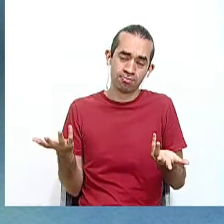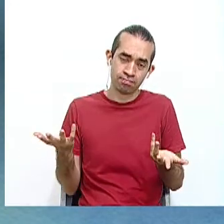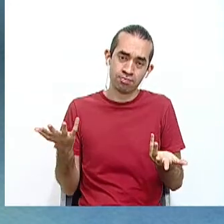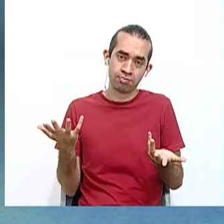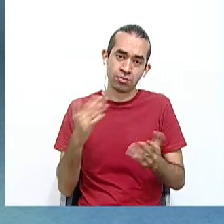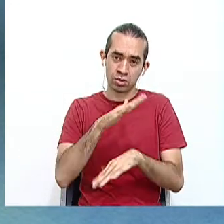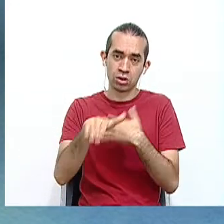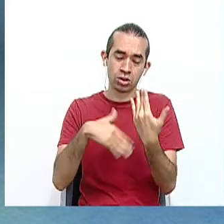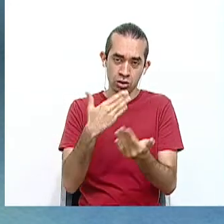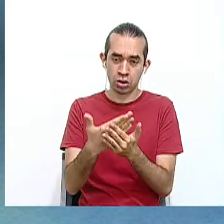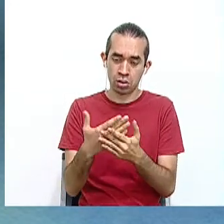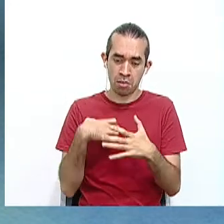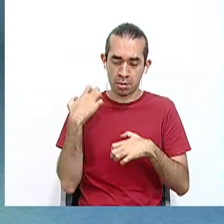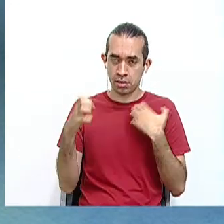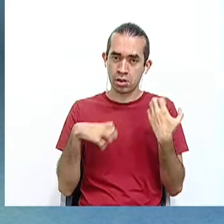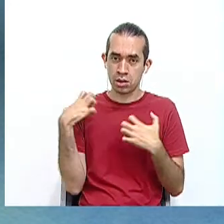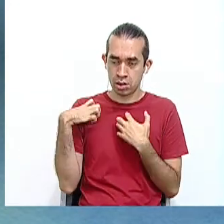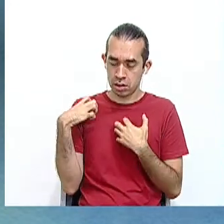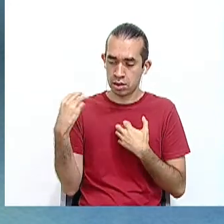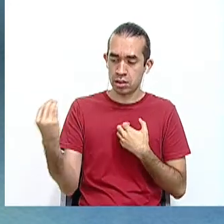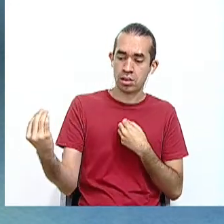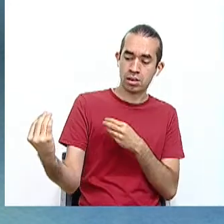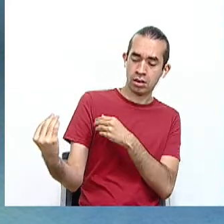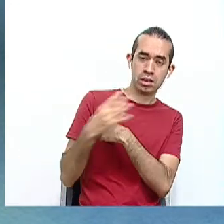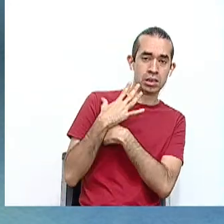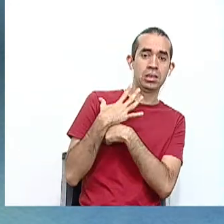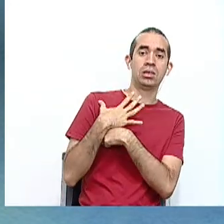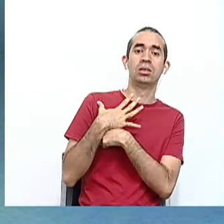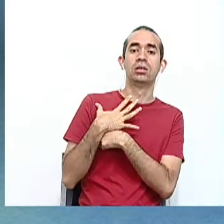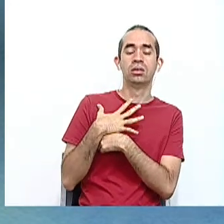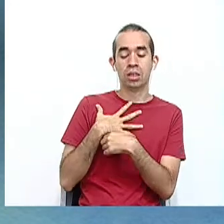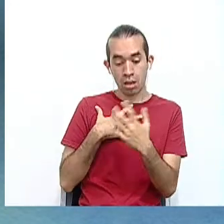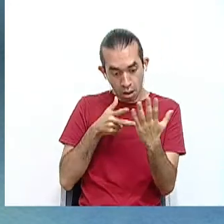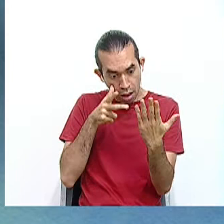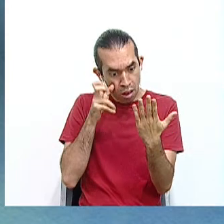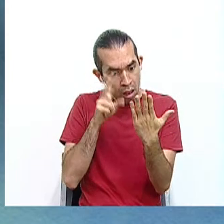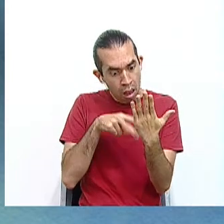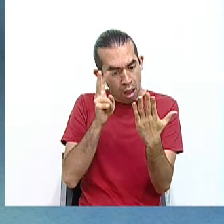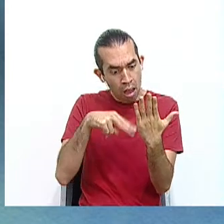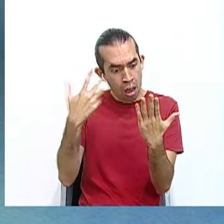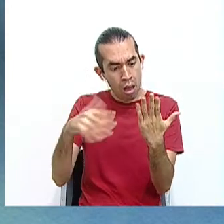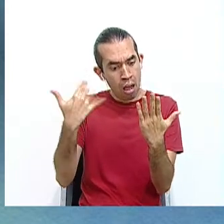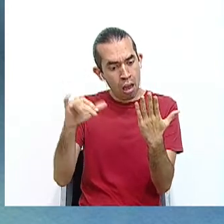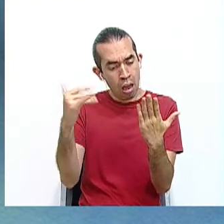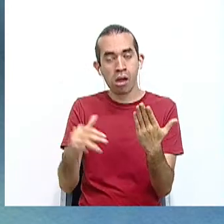dejando que toda la carga emocional sea la que lea esas informaciones.